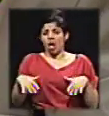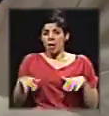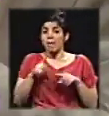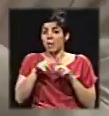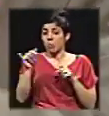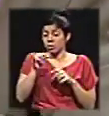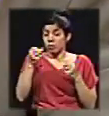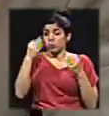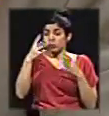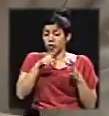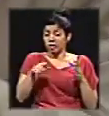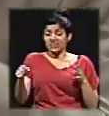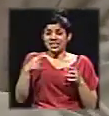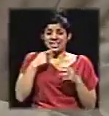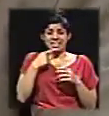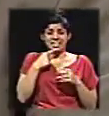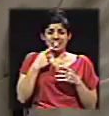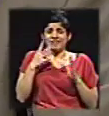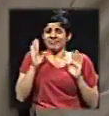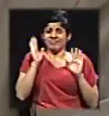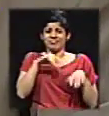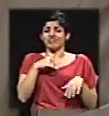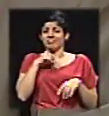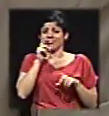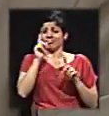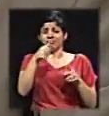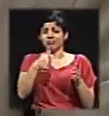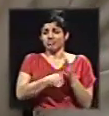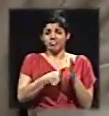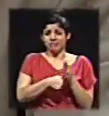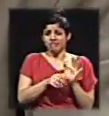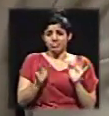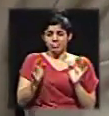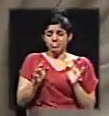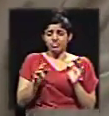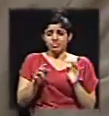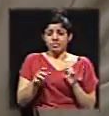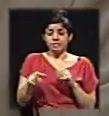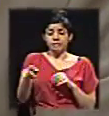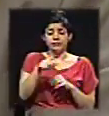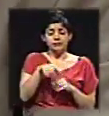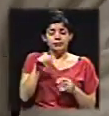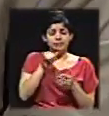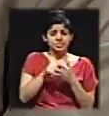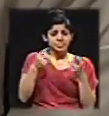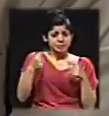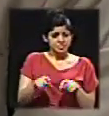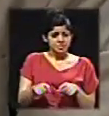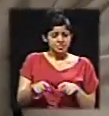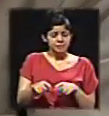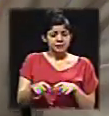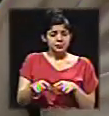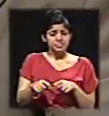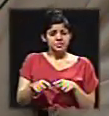importante de ellos dice ya que no va a ir a votar. Eso ocurre a la vez que algunos partidos o